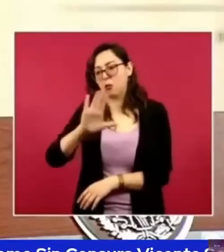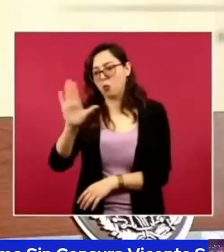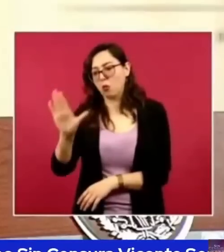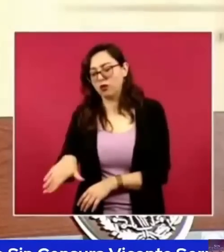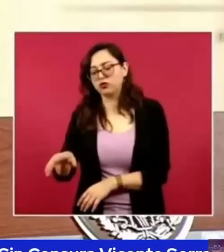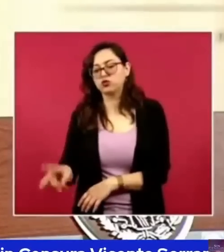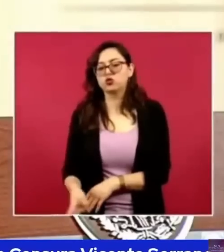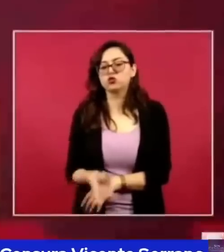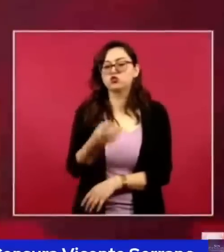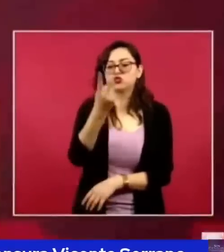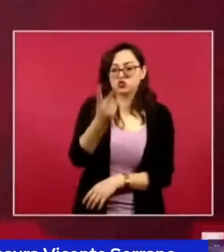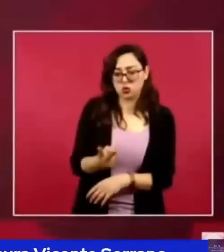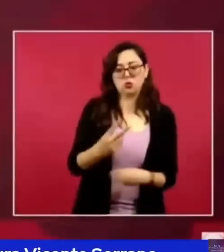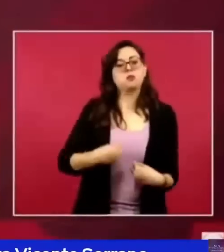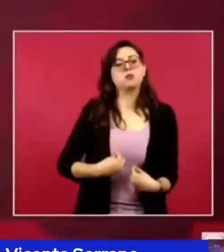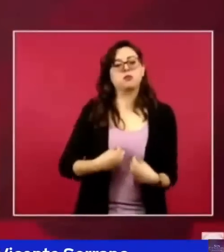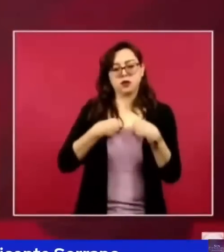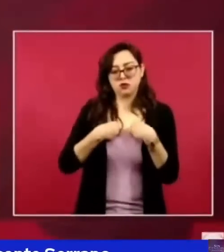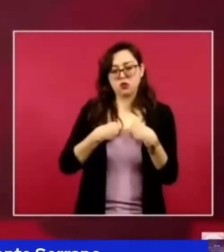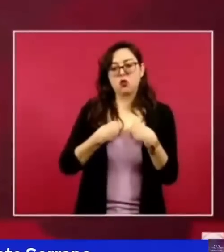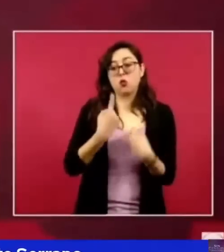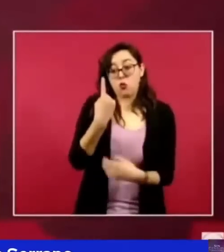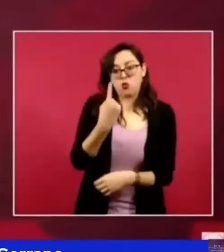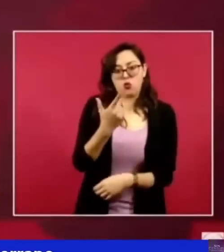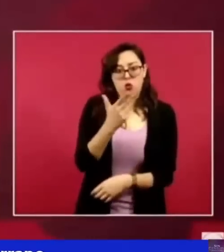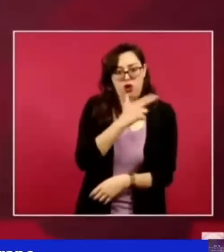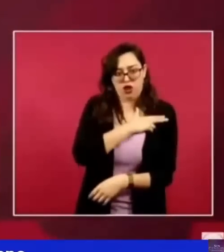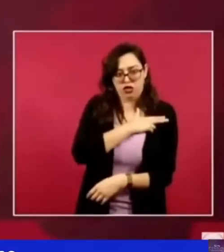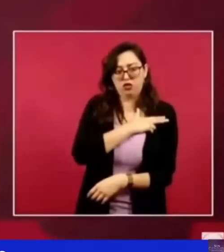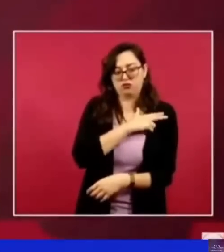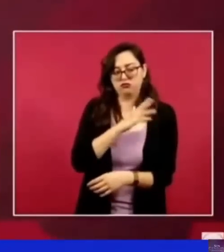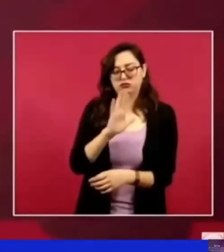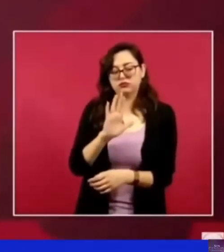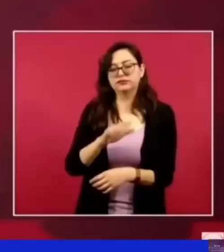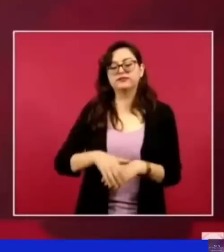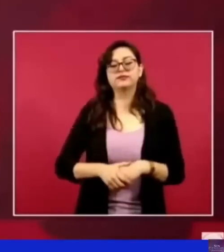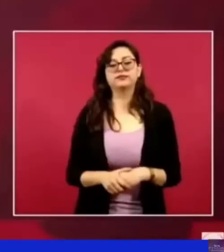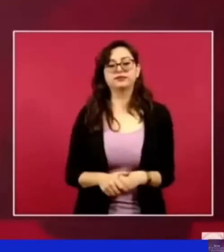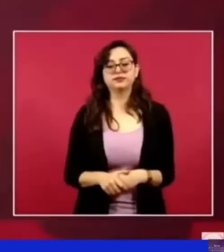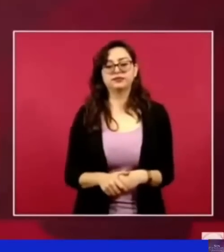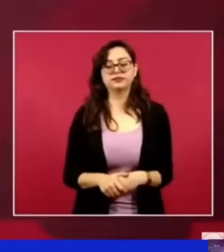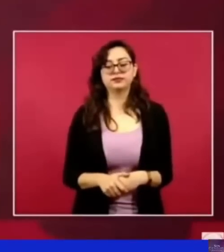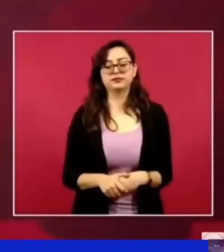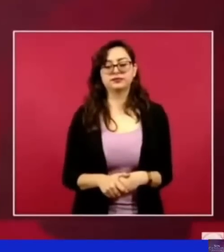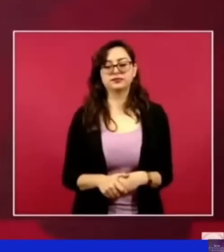un herido, otro bien,